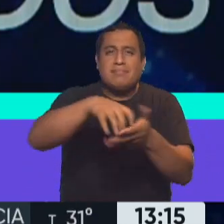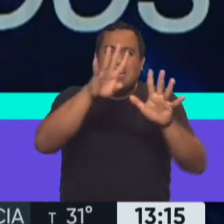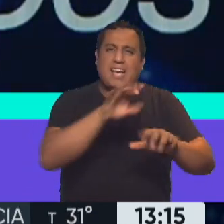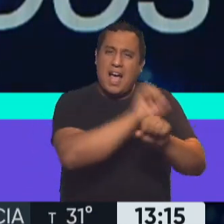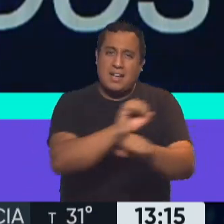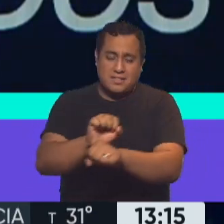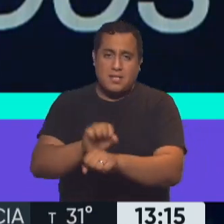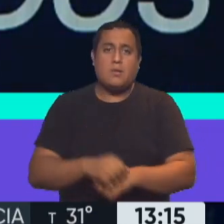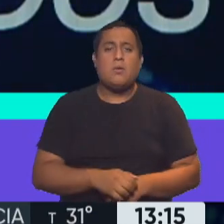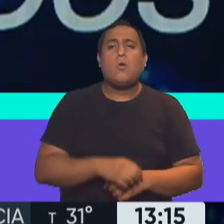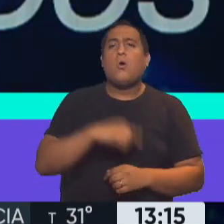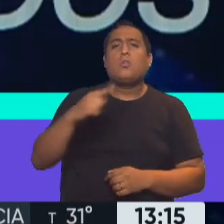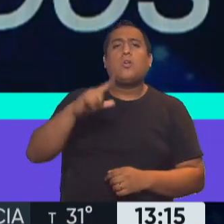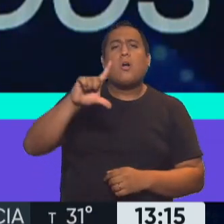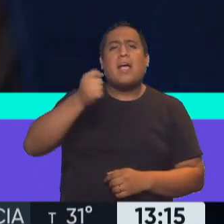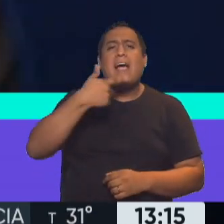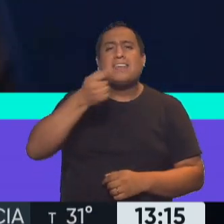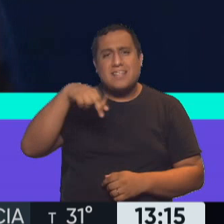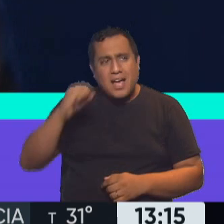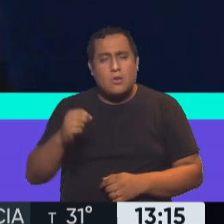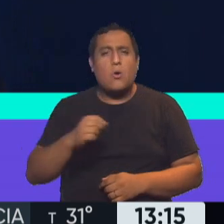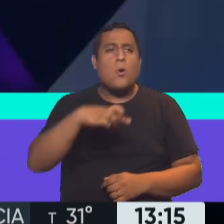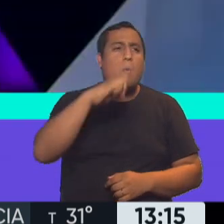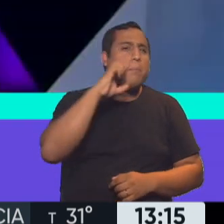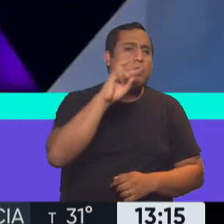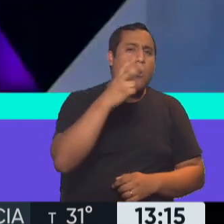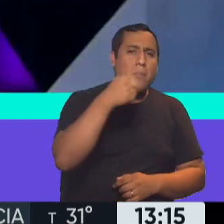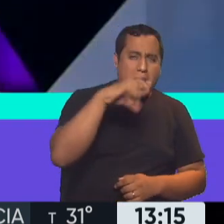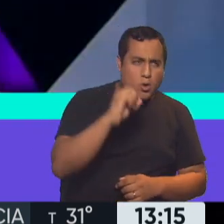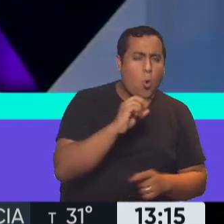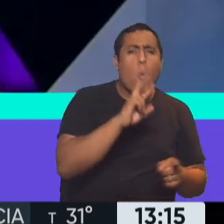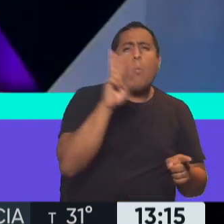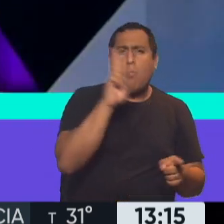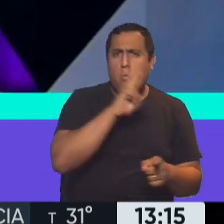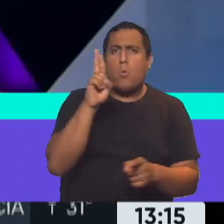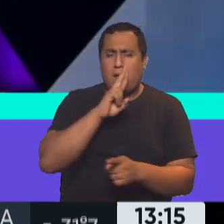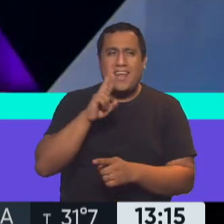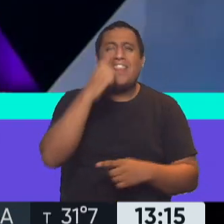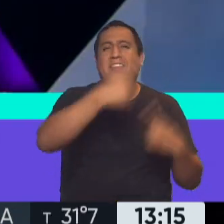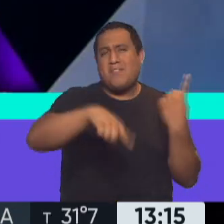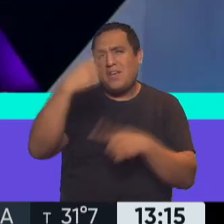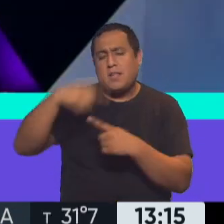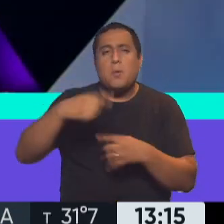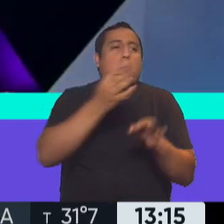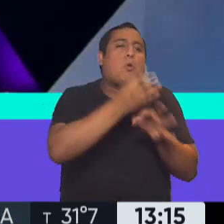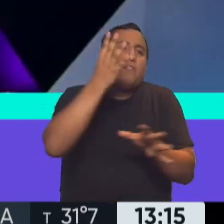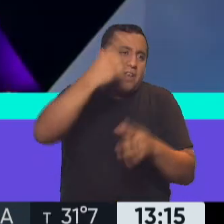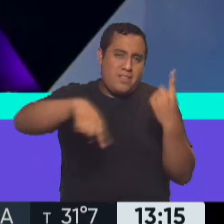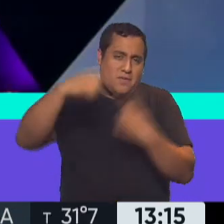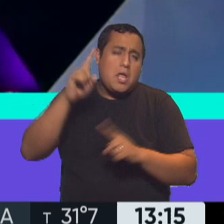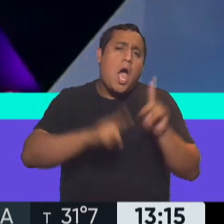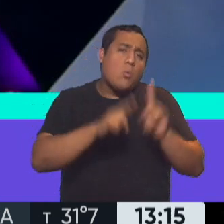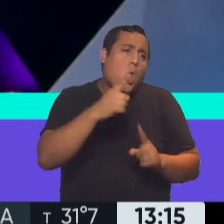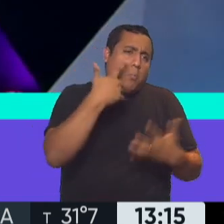Santino, o Eleonora Casano, Gabriela Piovano, nombres de mujeres en distintas disciplinas, algunas de ellas más